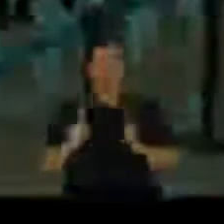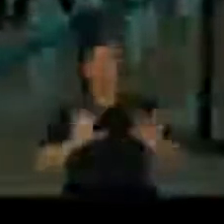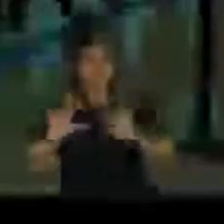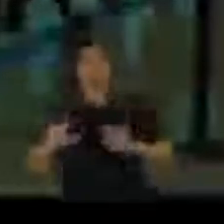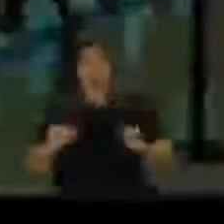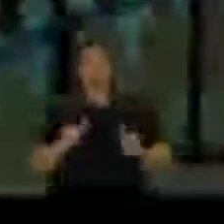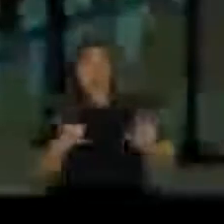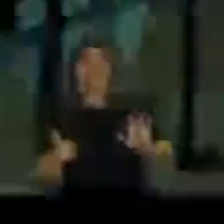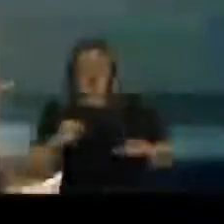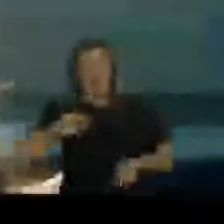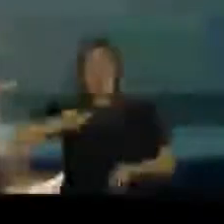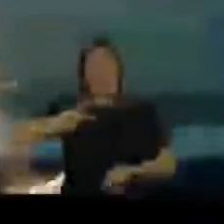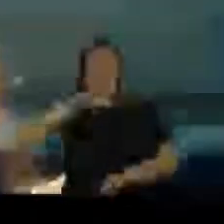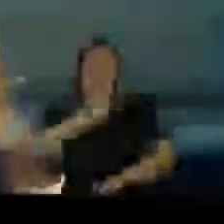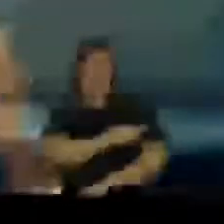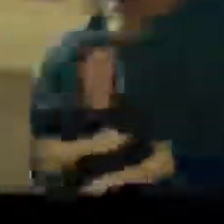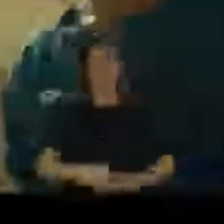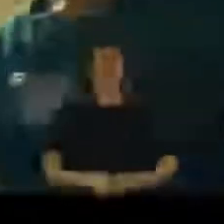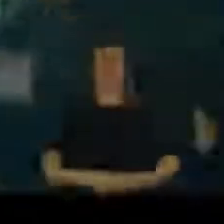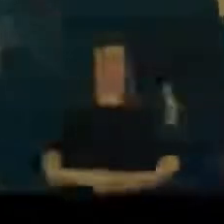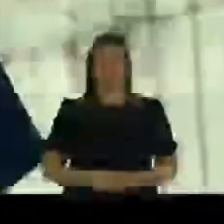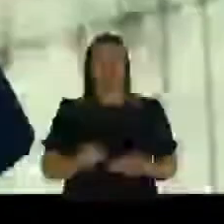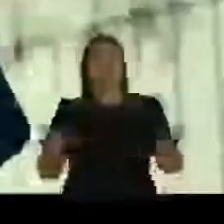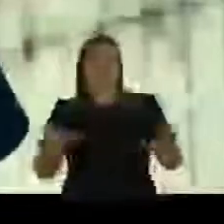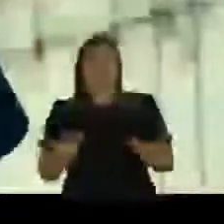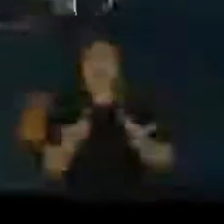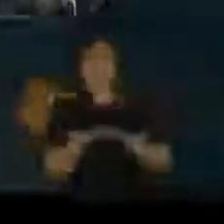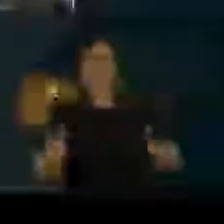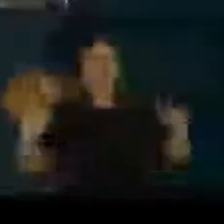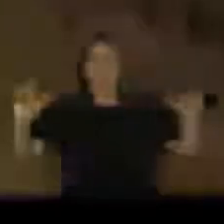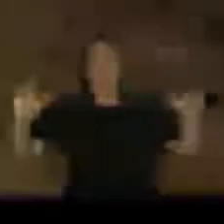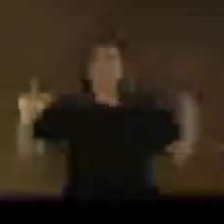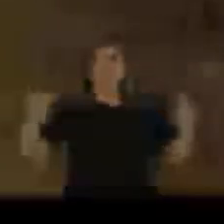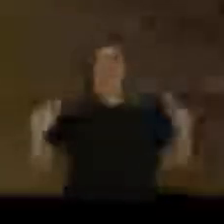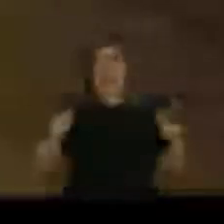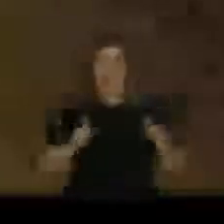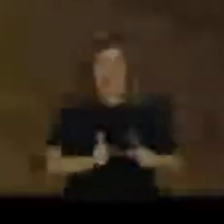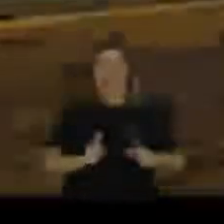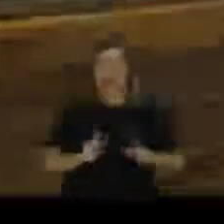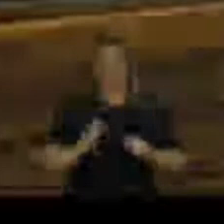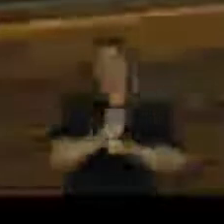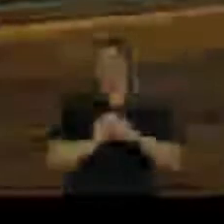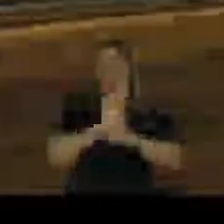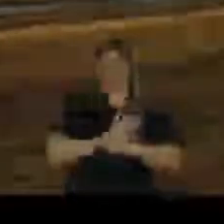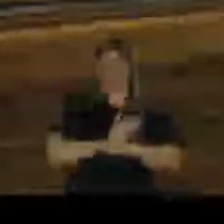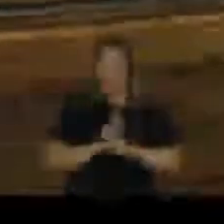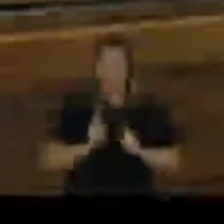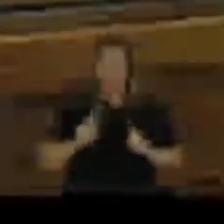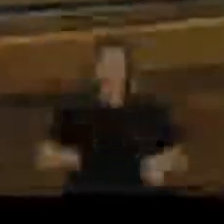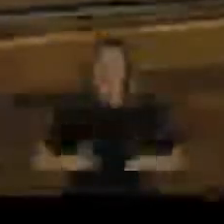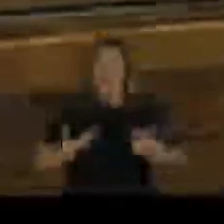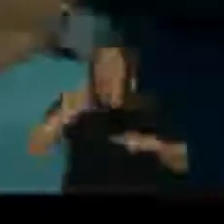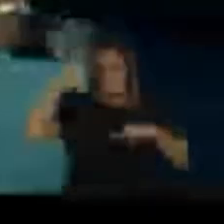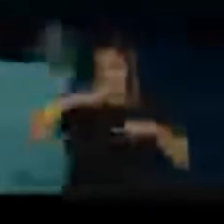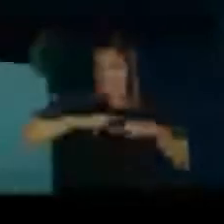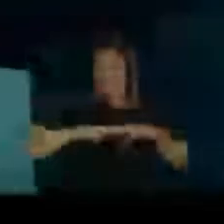6 de cada 10 ya tienen las dos dosis. Gracias a este logro, comenzaron a disminuir los casos activos y los enfermos graves. Pero tenemos